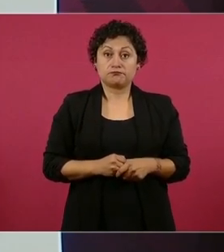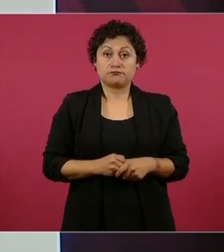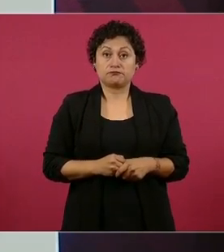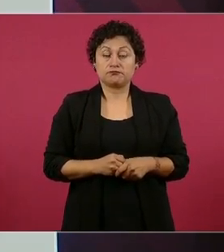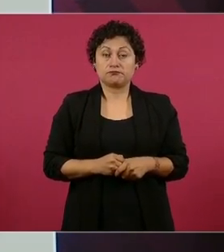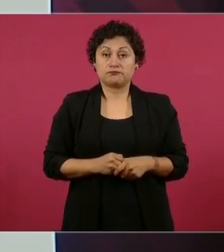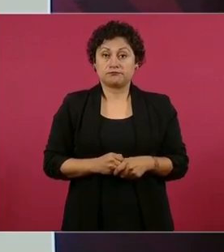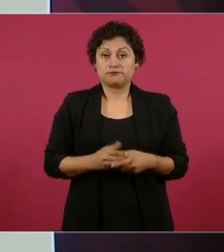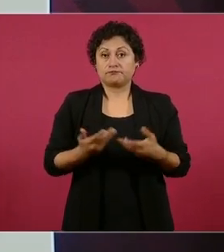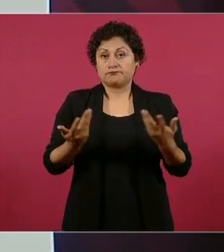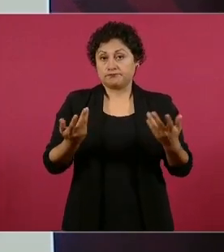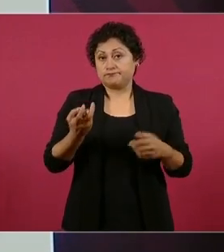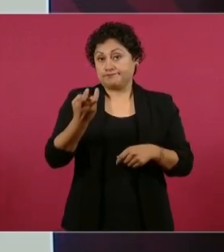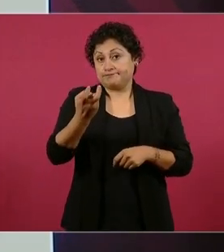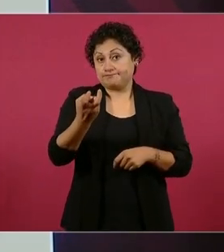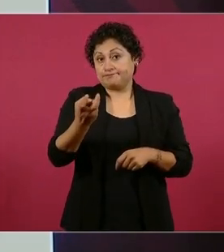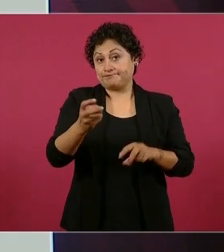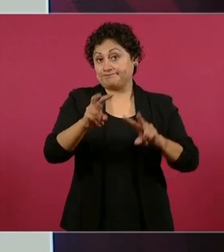tema.